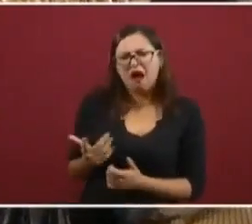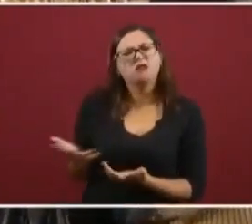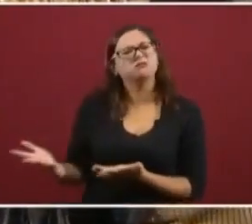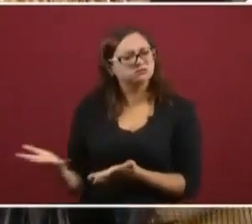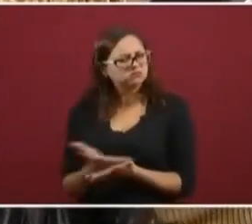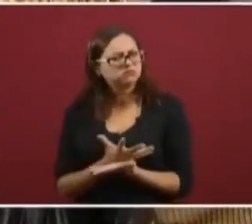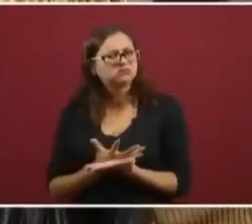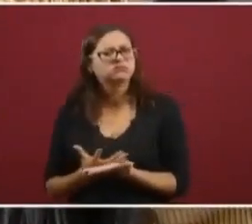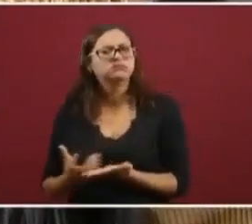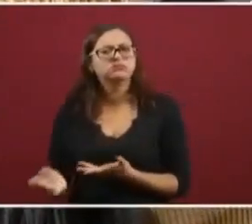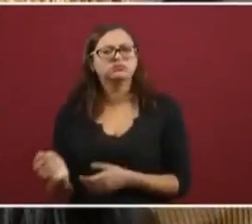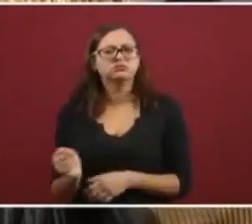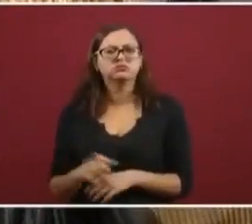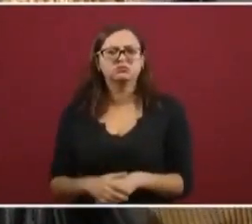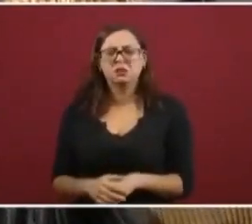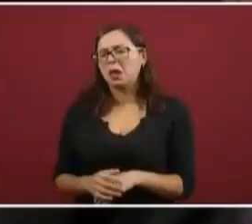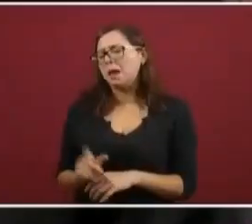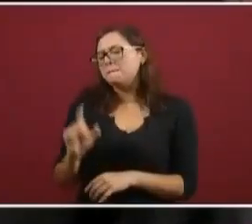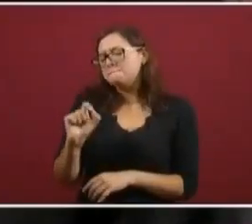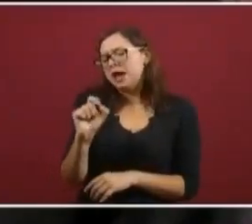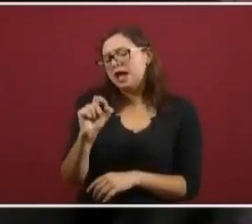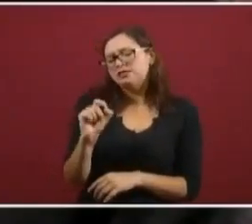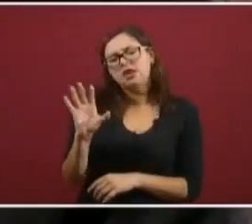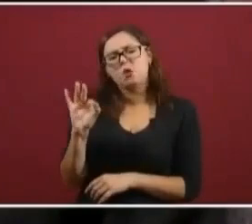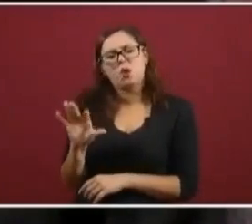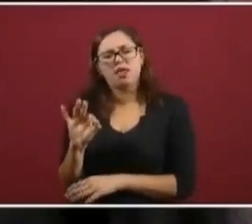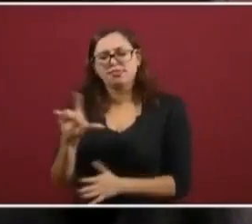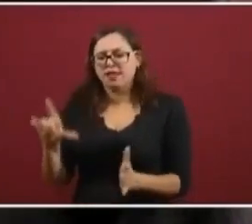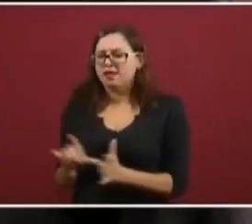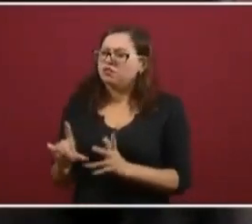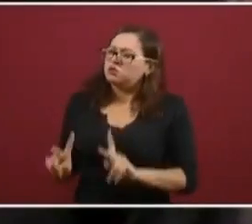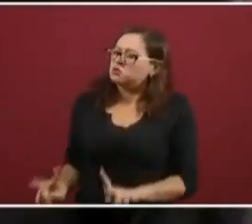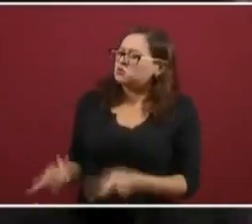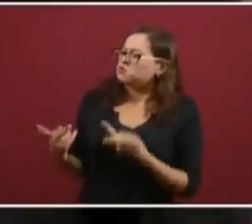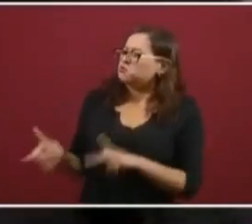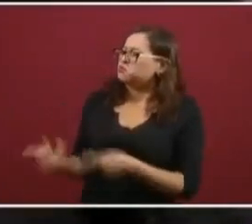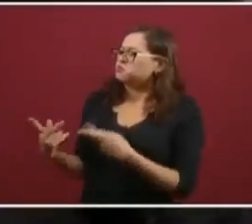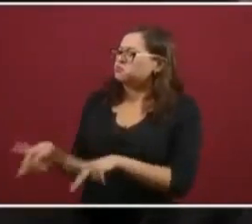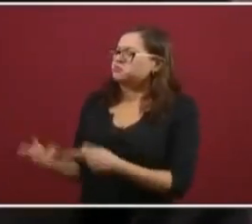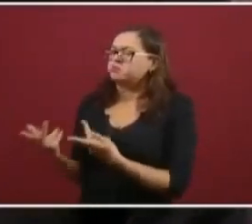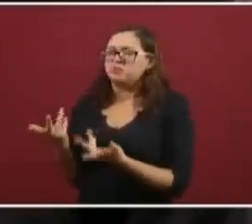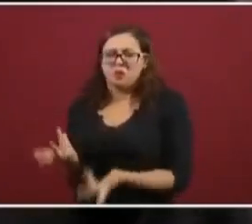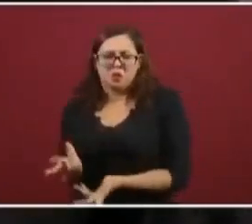para poder vender 20 40 litros de gasolina si